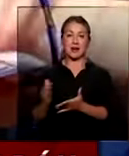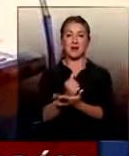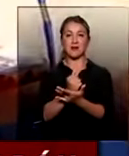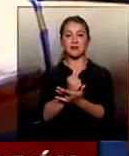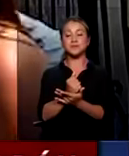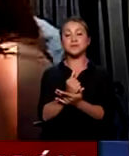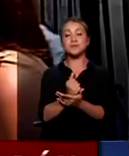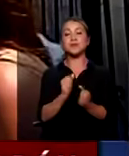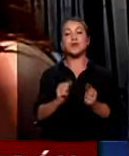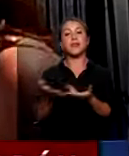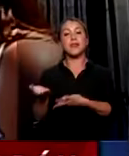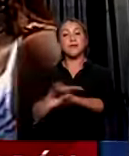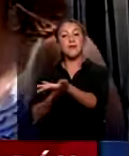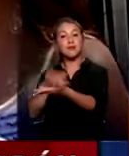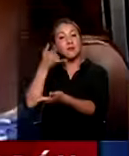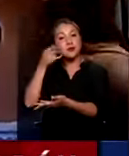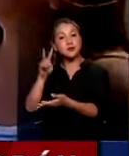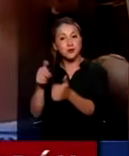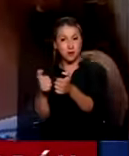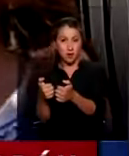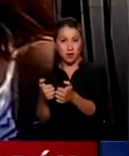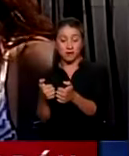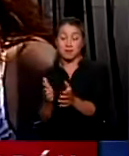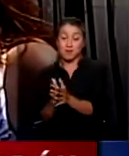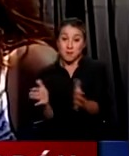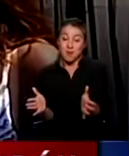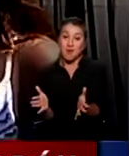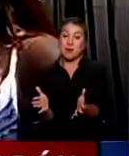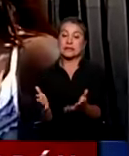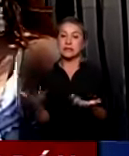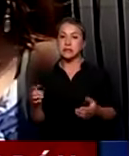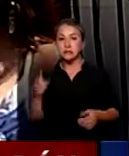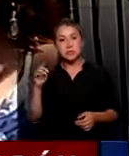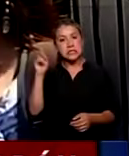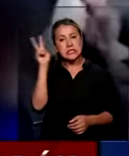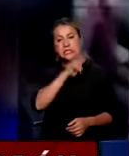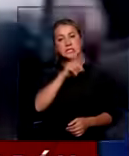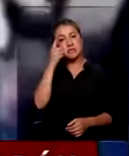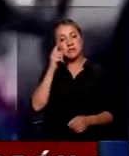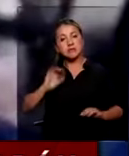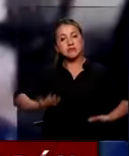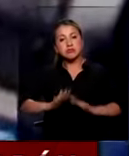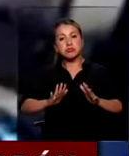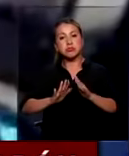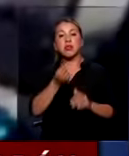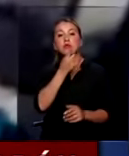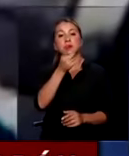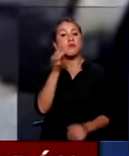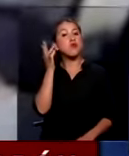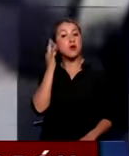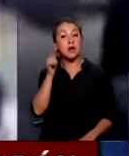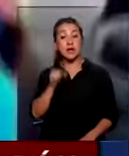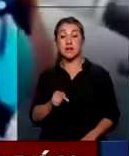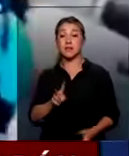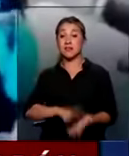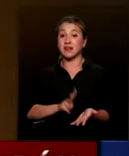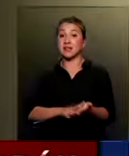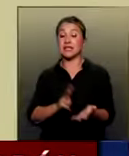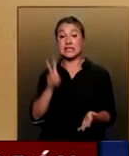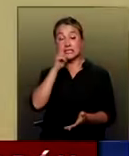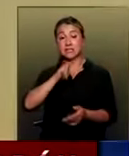Alfredo pudo devolver el teléfono a su polola. Tanta dicha que ni siquiera se esforzó en denunciar esta mujer, que por esta vez se quedó con las manos